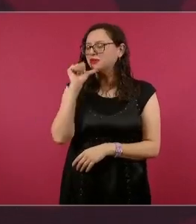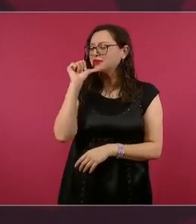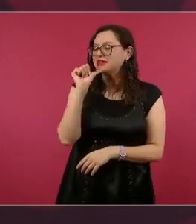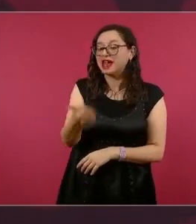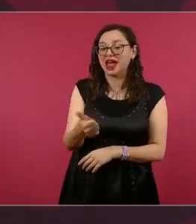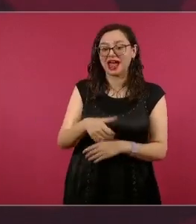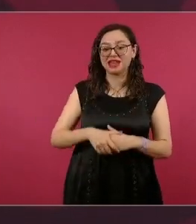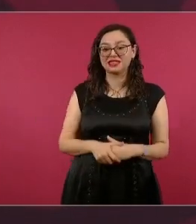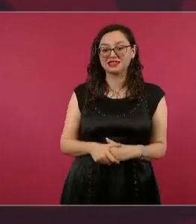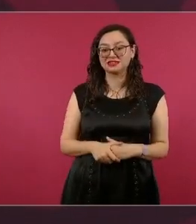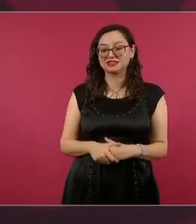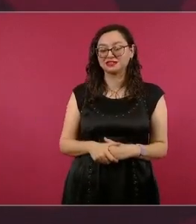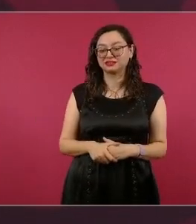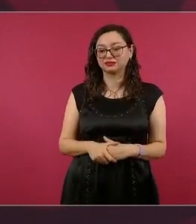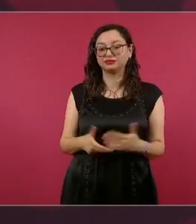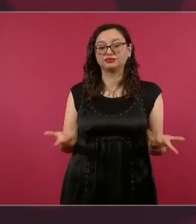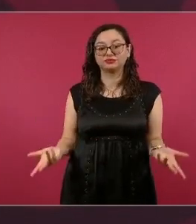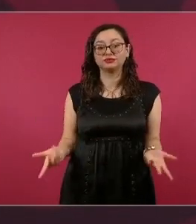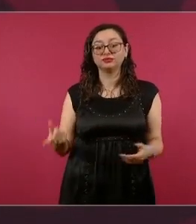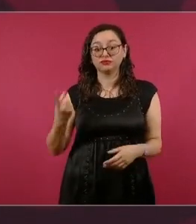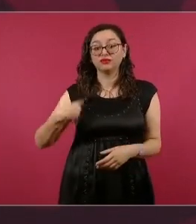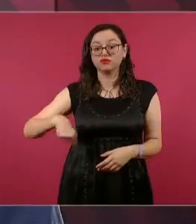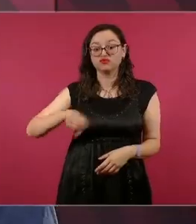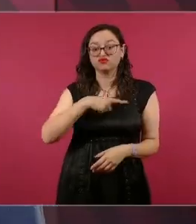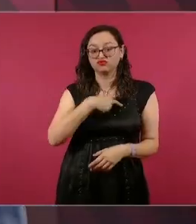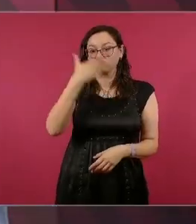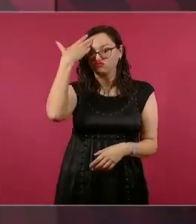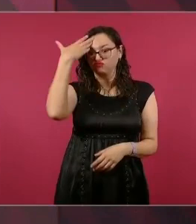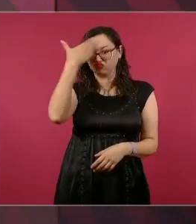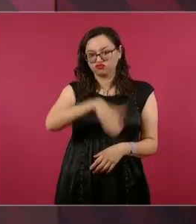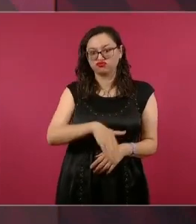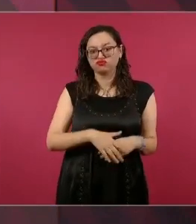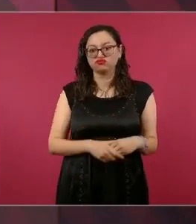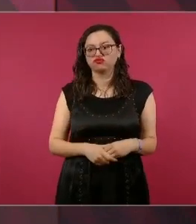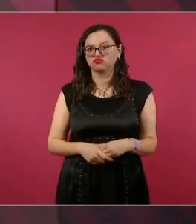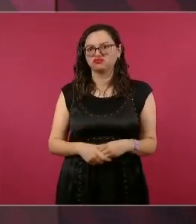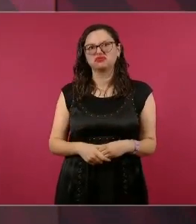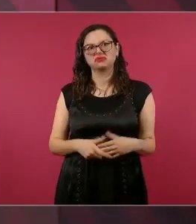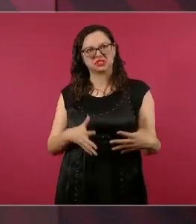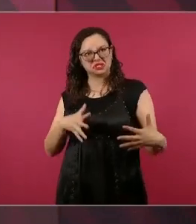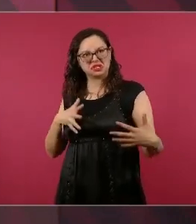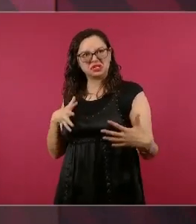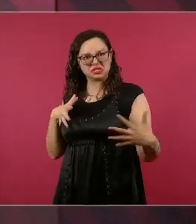sabíamos que iba a haber enfrentamiento si se tomaba un palacio municipal en Tabasco,